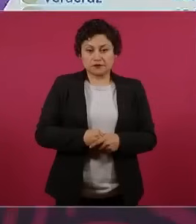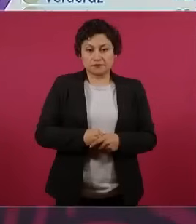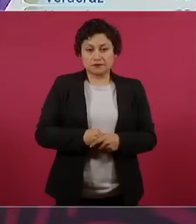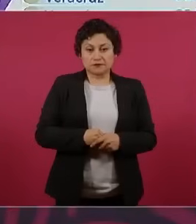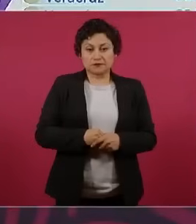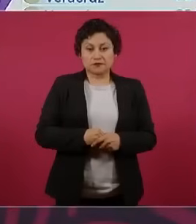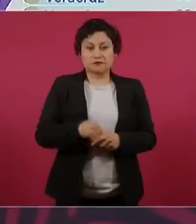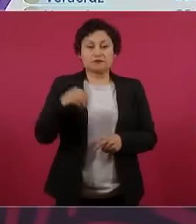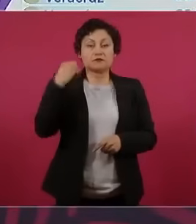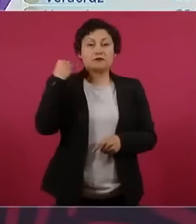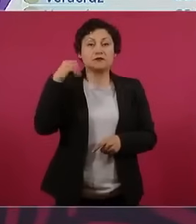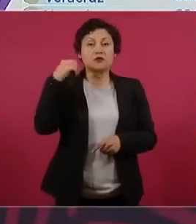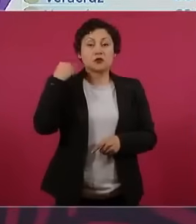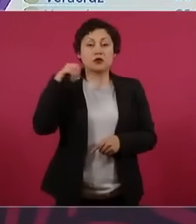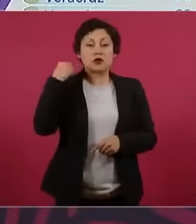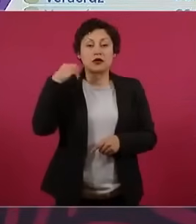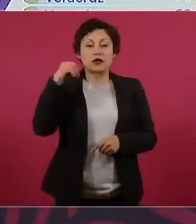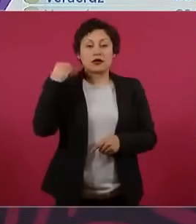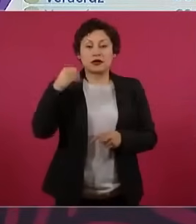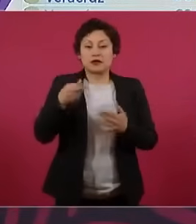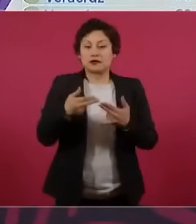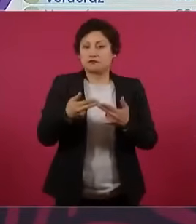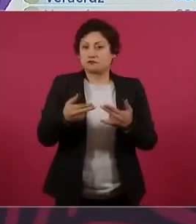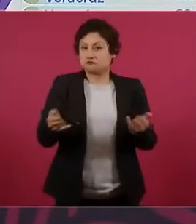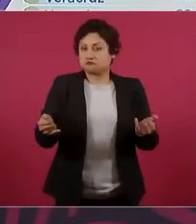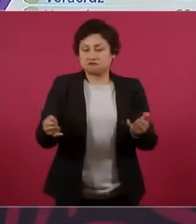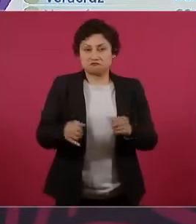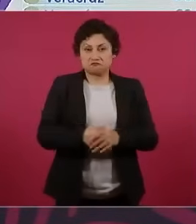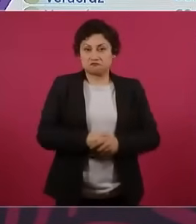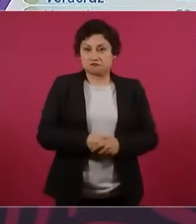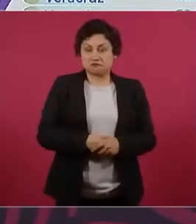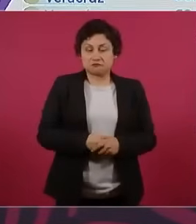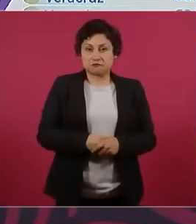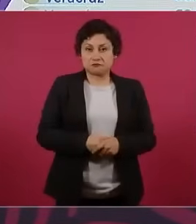en Oaxaca, ni uno solo.